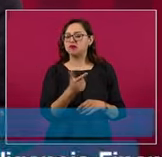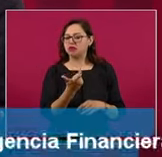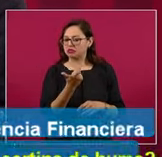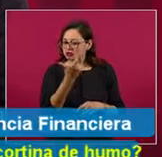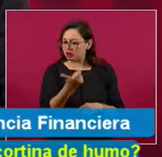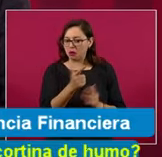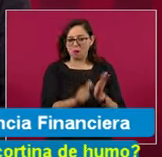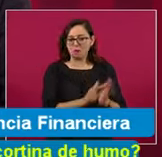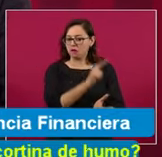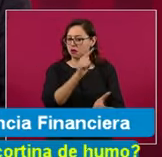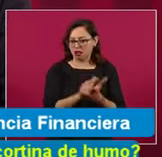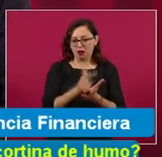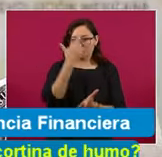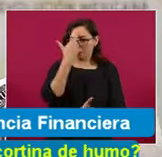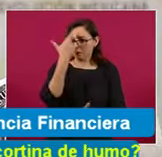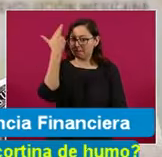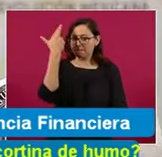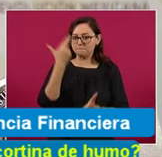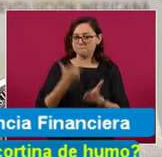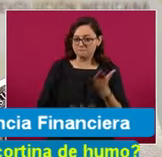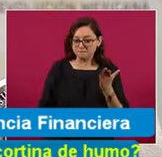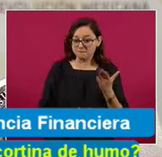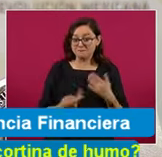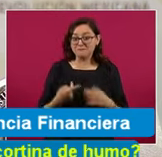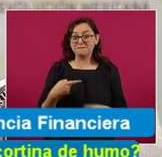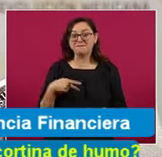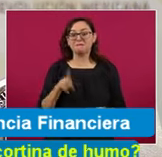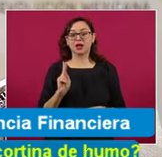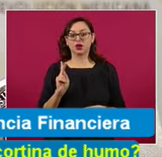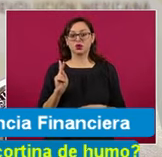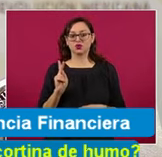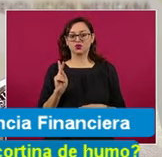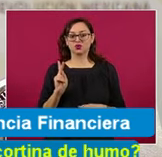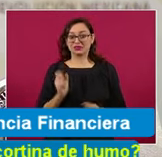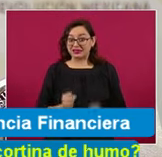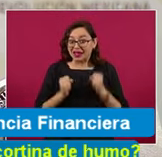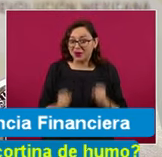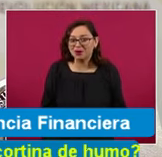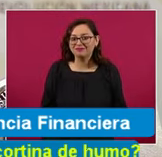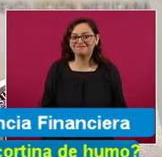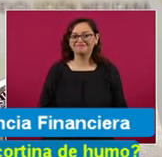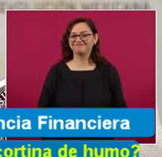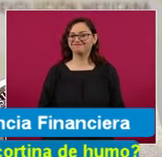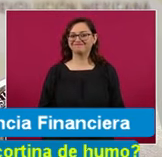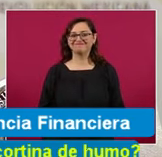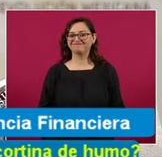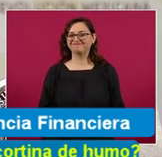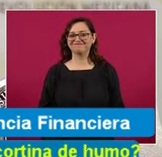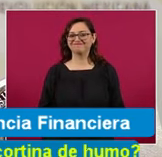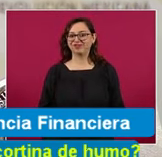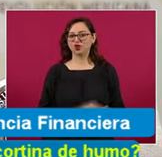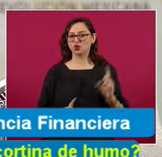recurso, pero siempre hay una duda, ¿ok?